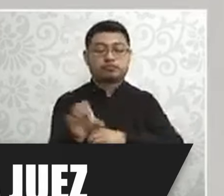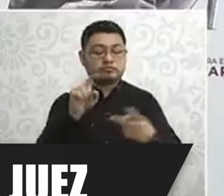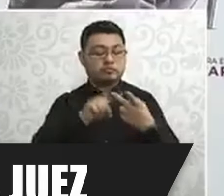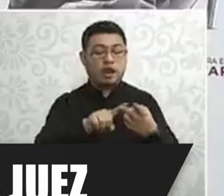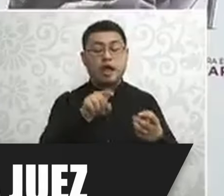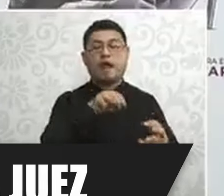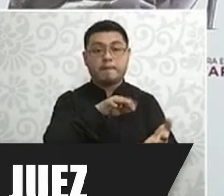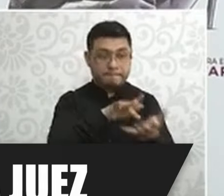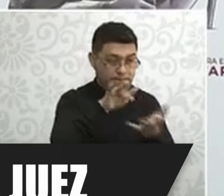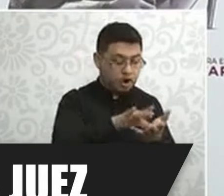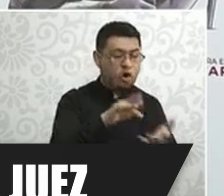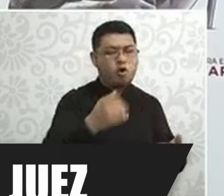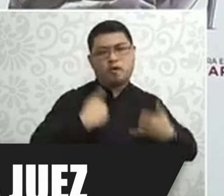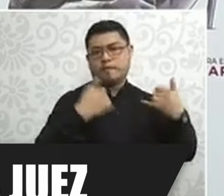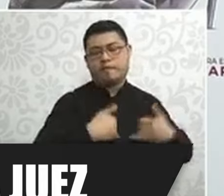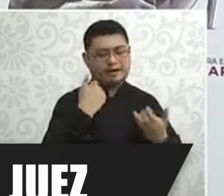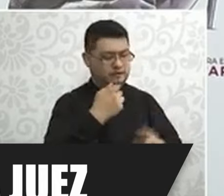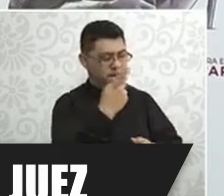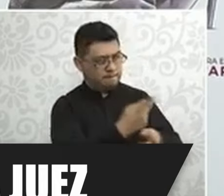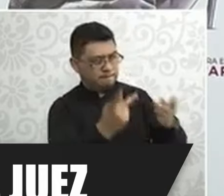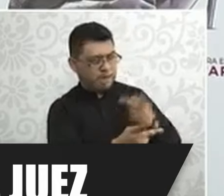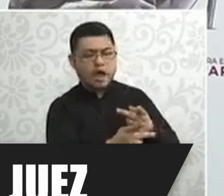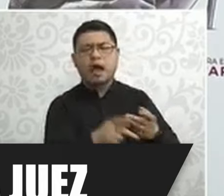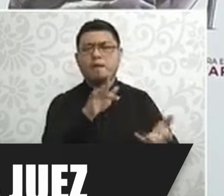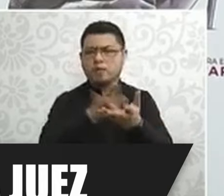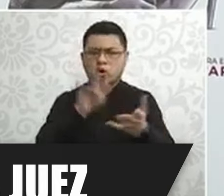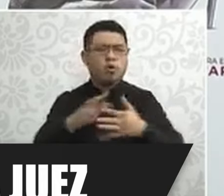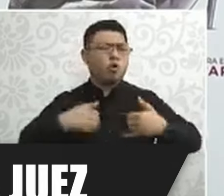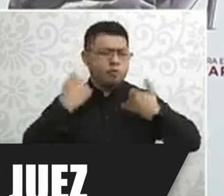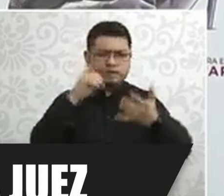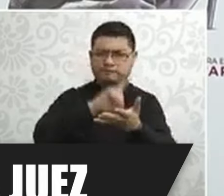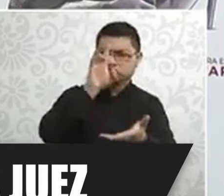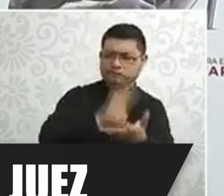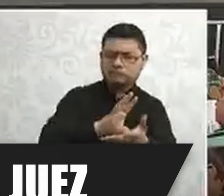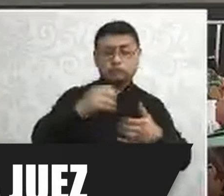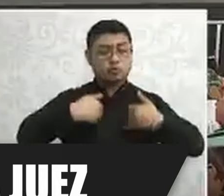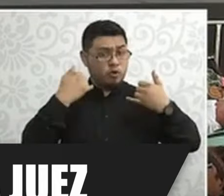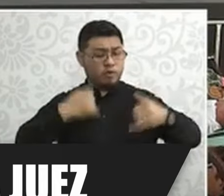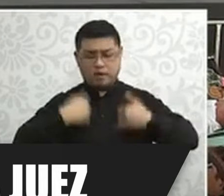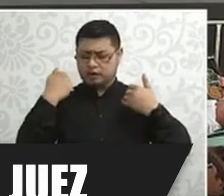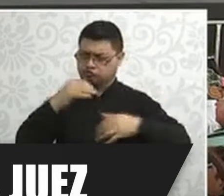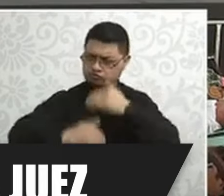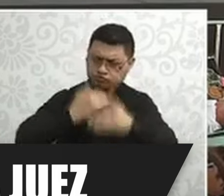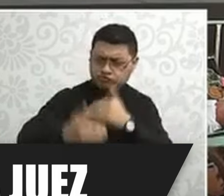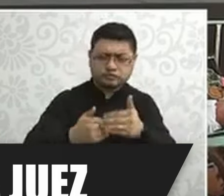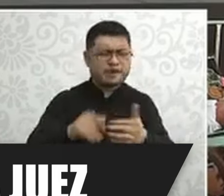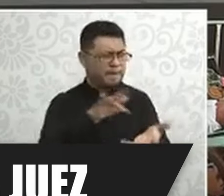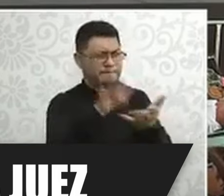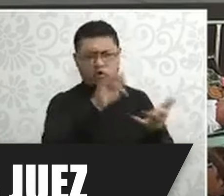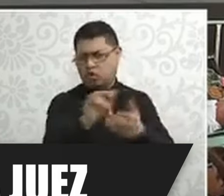de preparatoria, el apoyo a personas con discapacidad, jóvenes construyendo el futuro, el apoyo al campo, todos